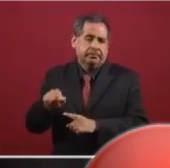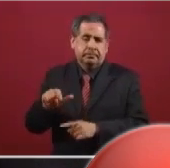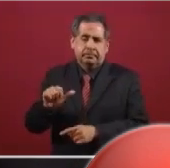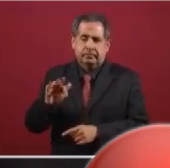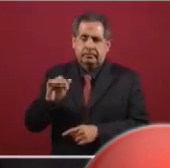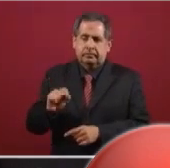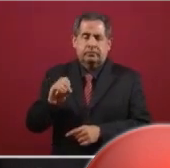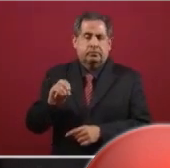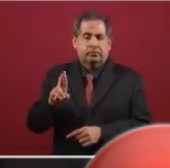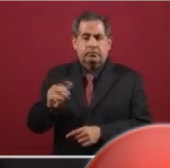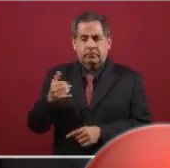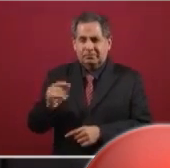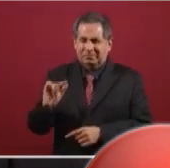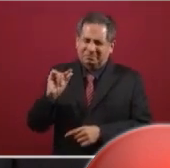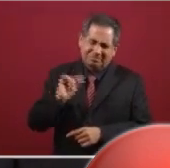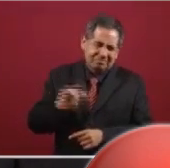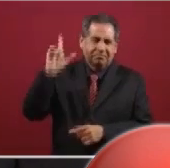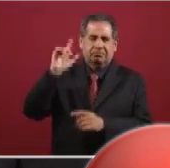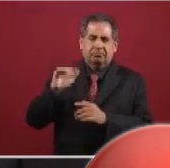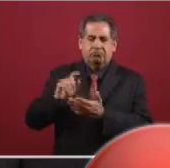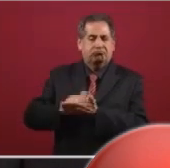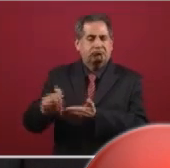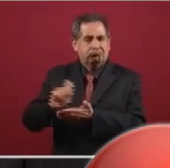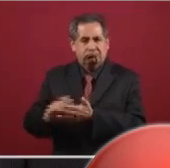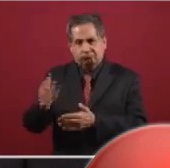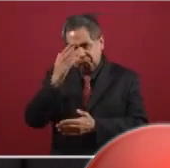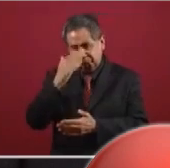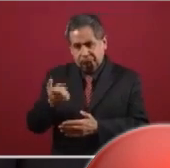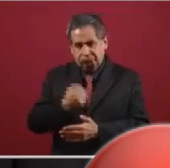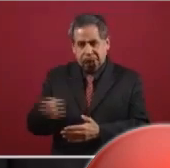gran escritor.